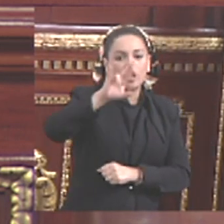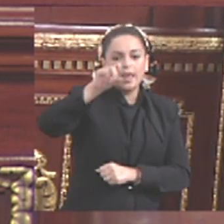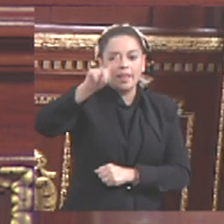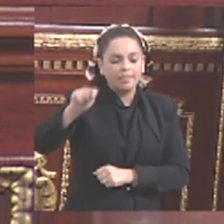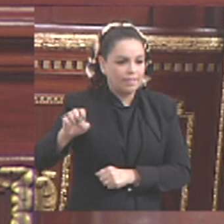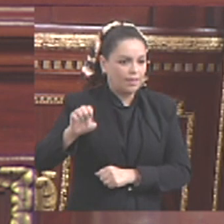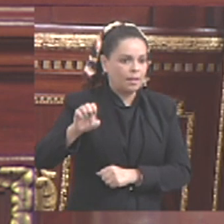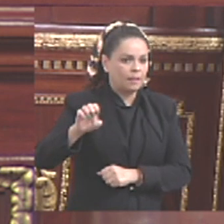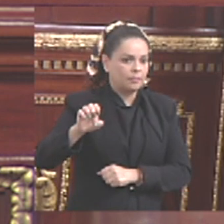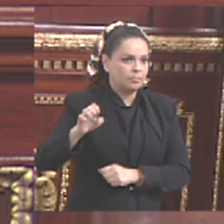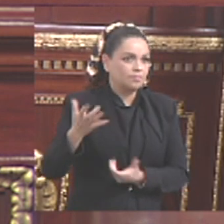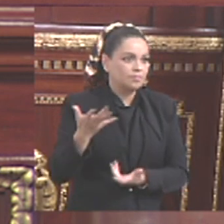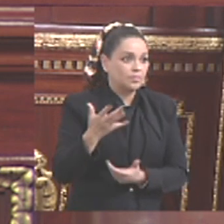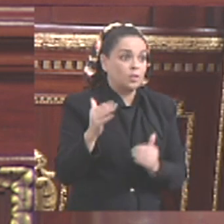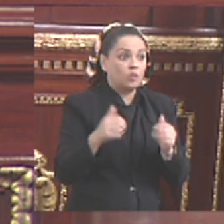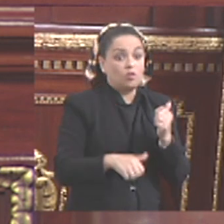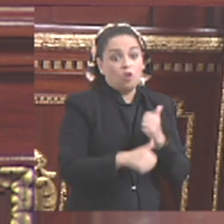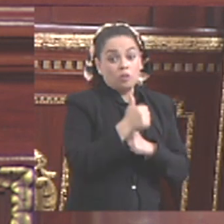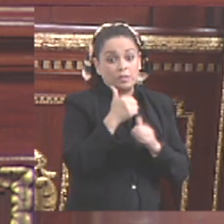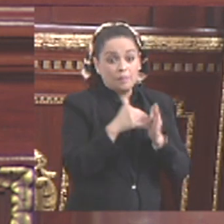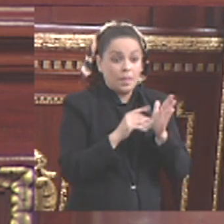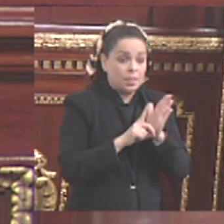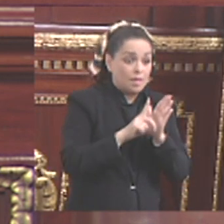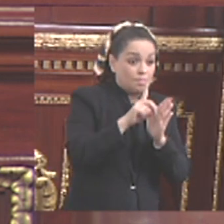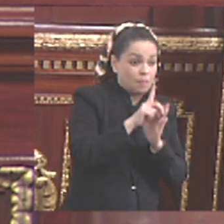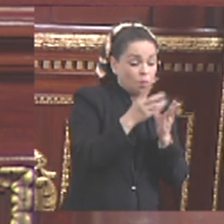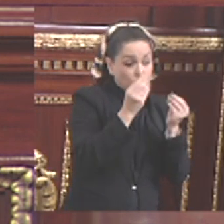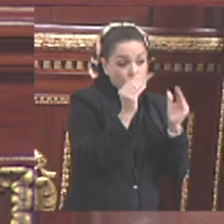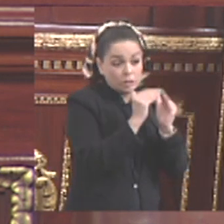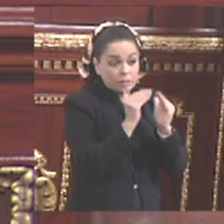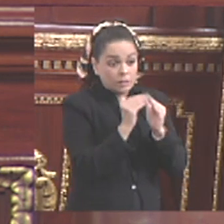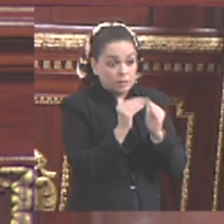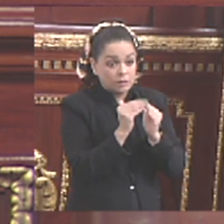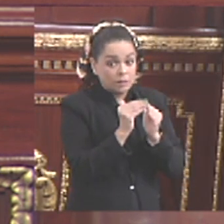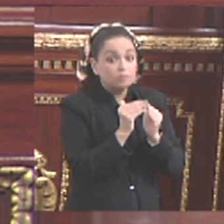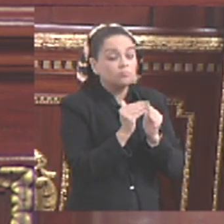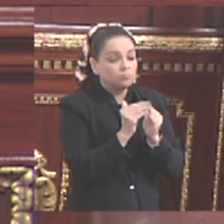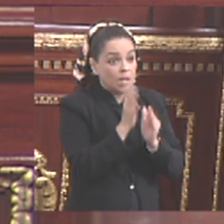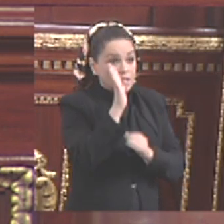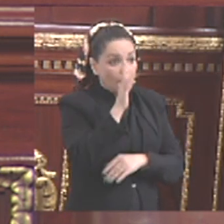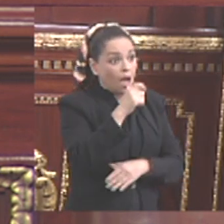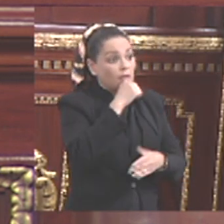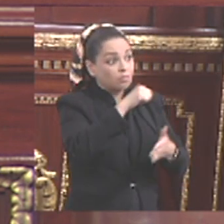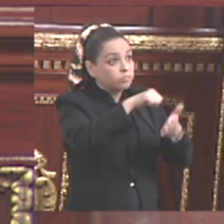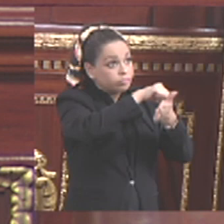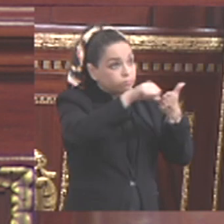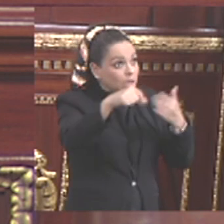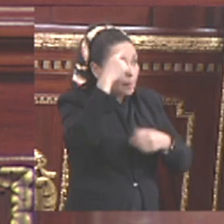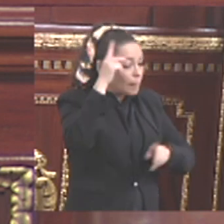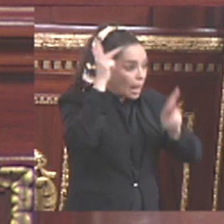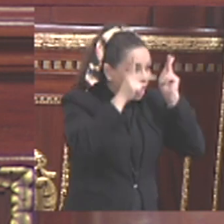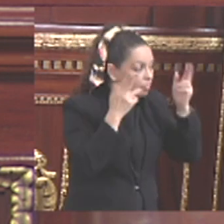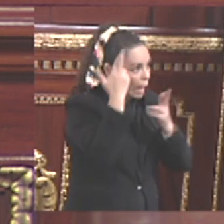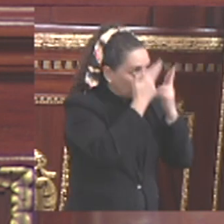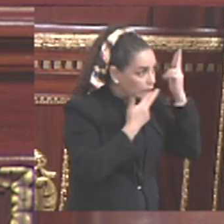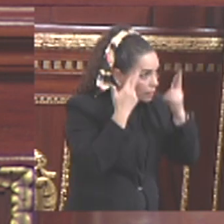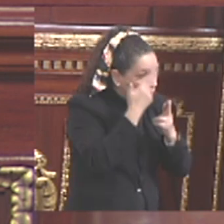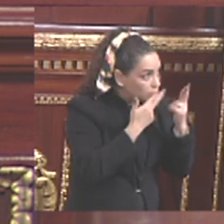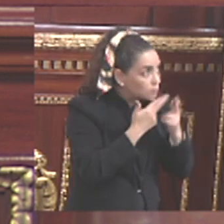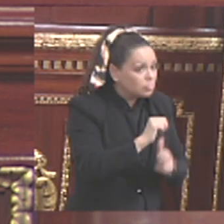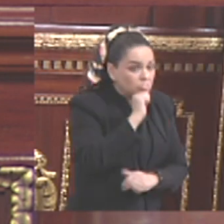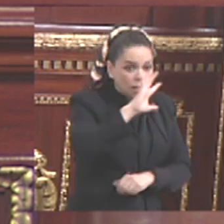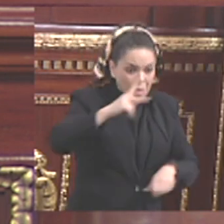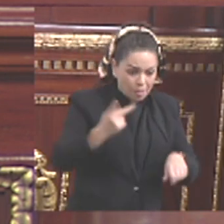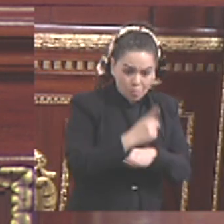y 11,000 departamentos afectados y sin censar. Nadie los había visitado durante más de un año.